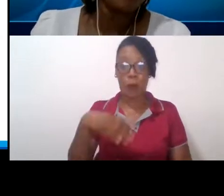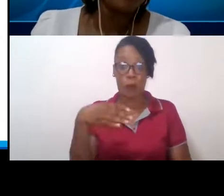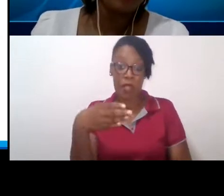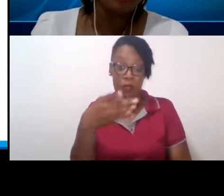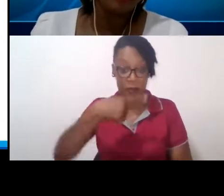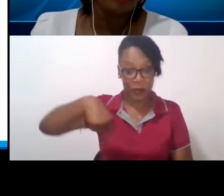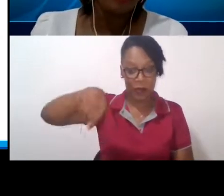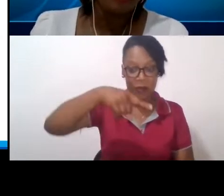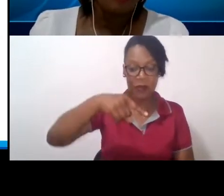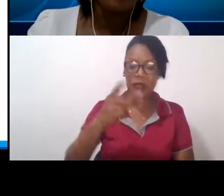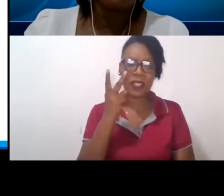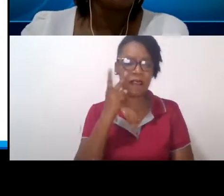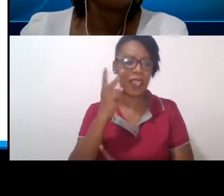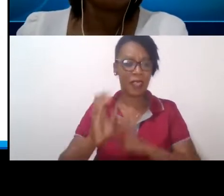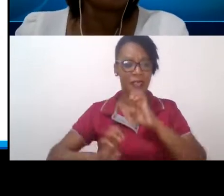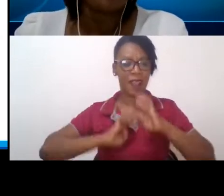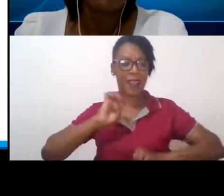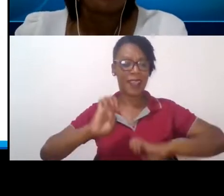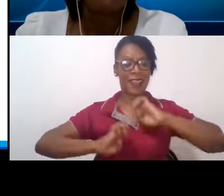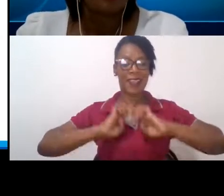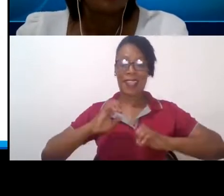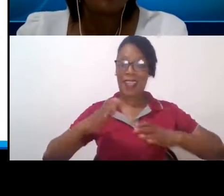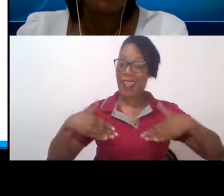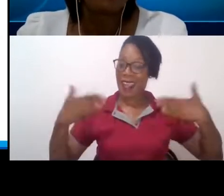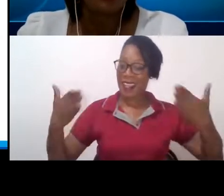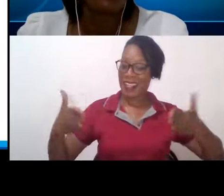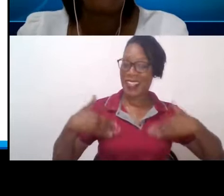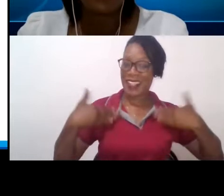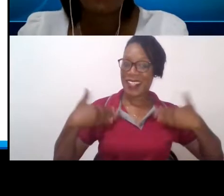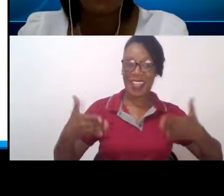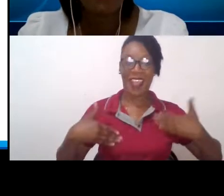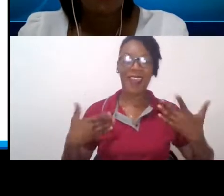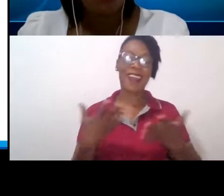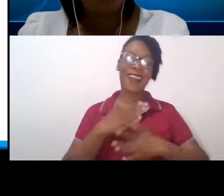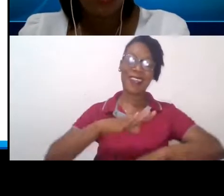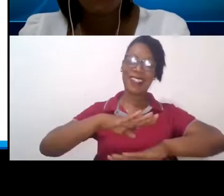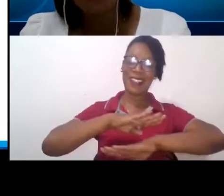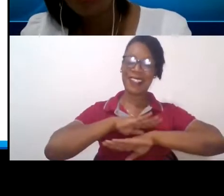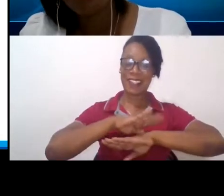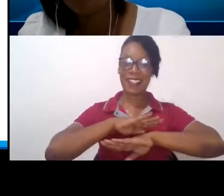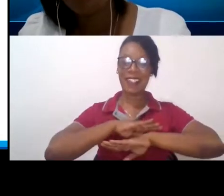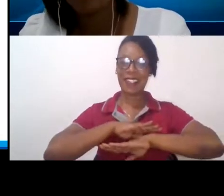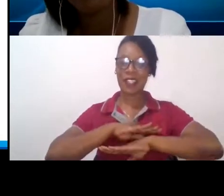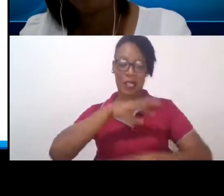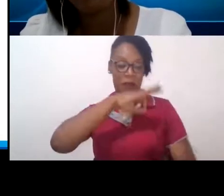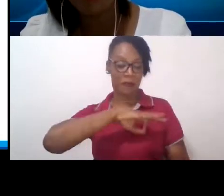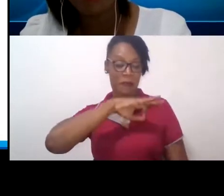la emoción de la alegría, eso es una sensación agradable de satisfacción y bienestar, lo cual produce en